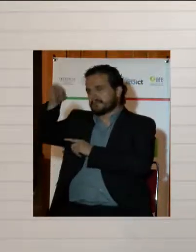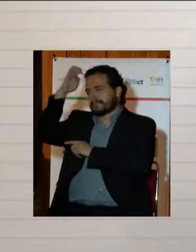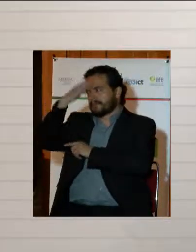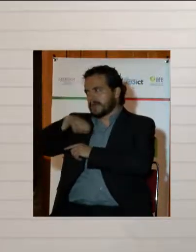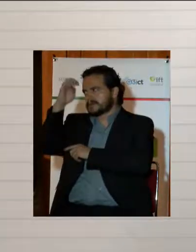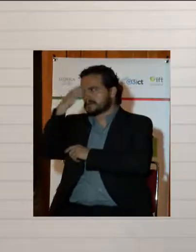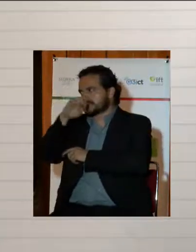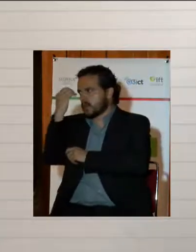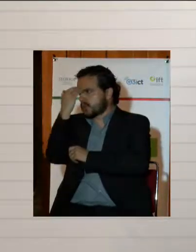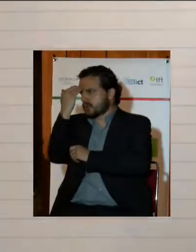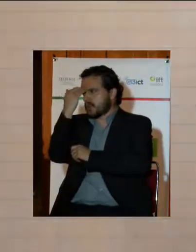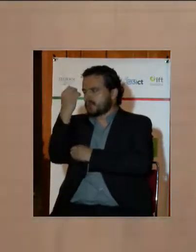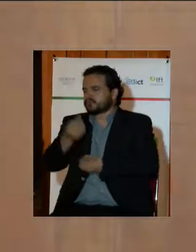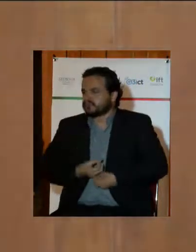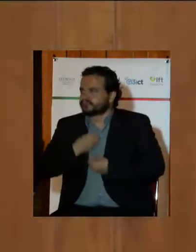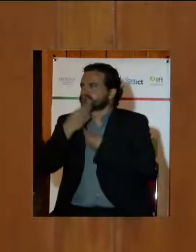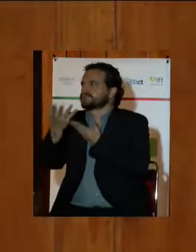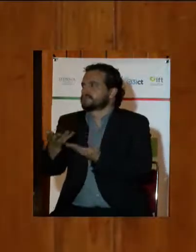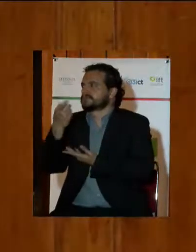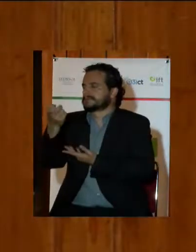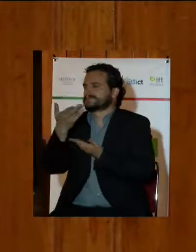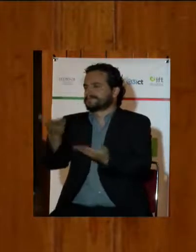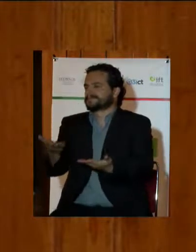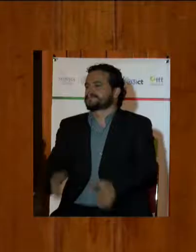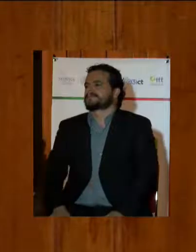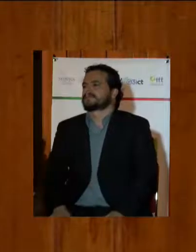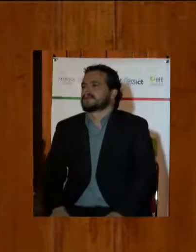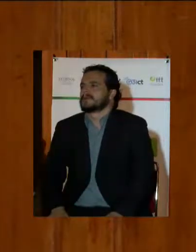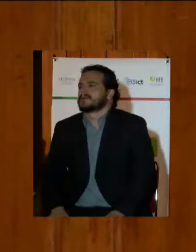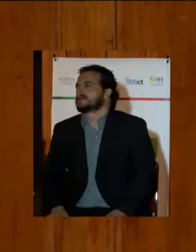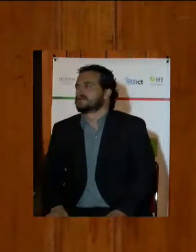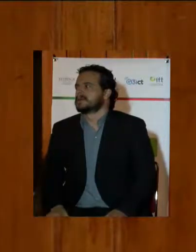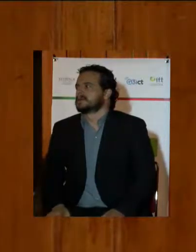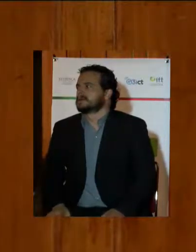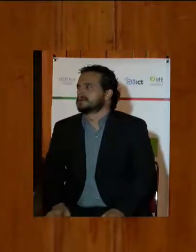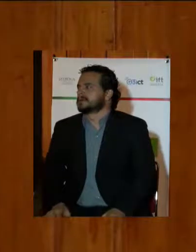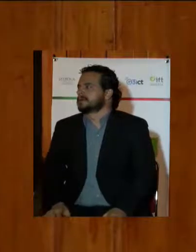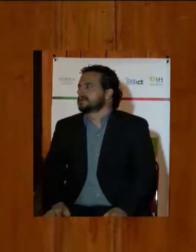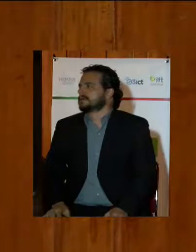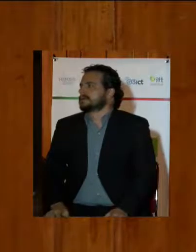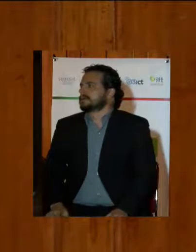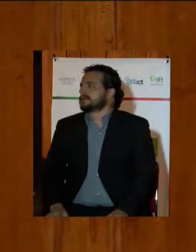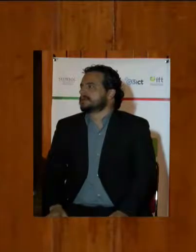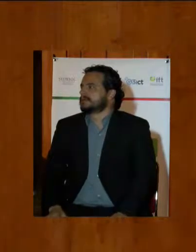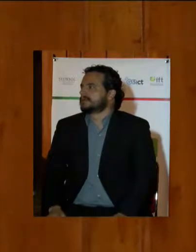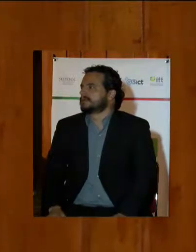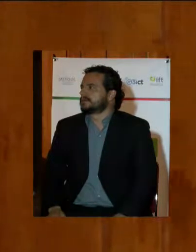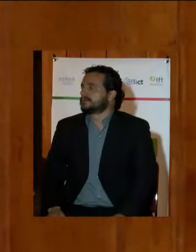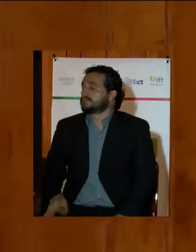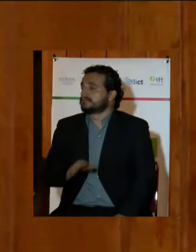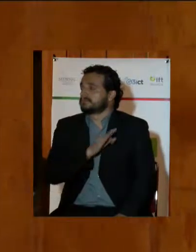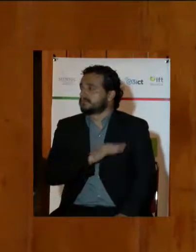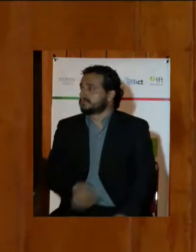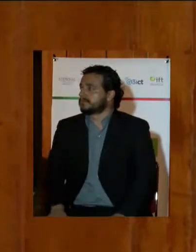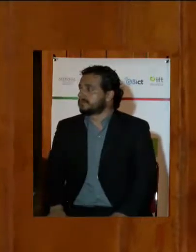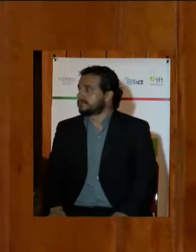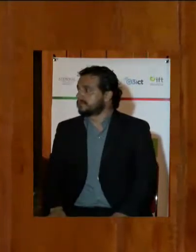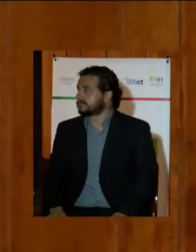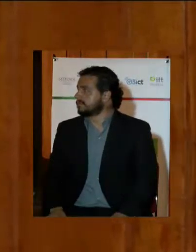conocimiento. Muchas gracias. ¿Tengo una presentación? ¿Puedo pasar acá? Sí, claro que sí. ¿Podrían poner